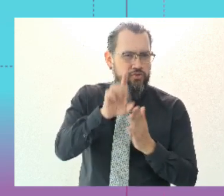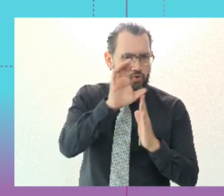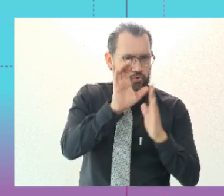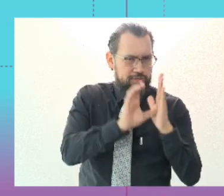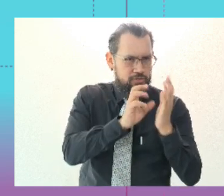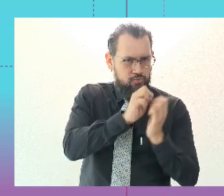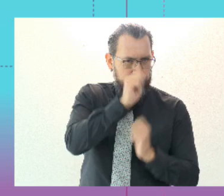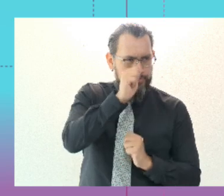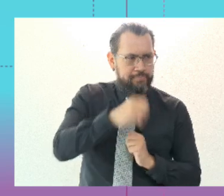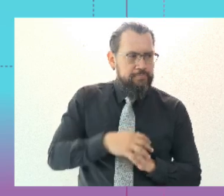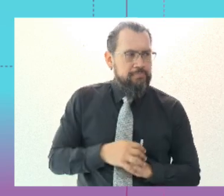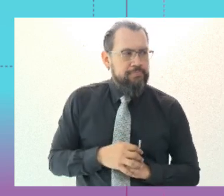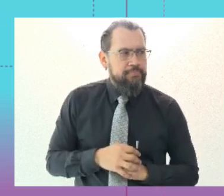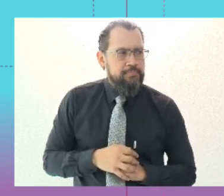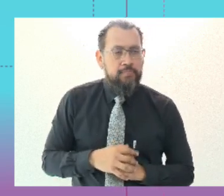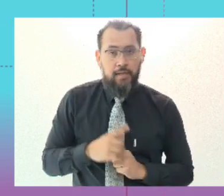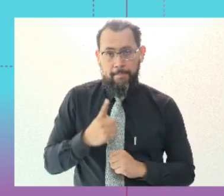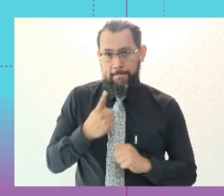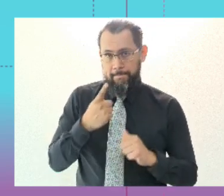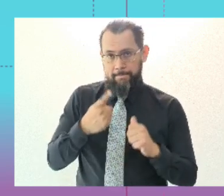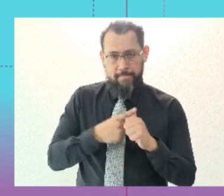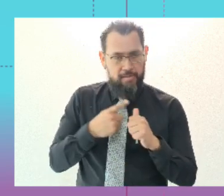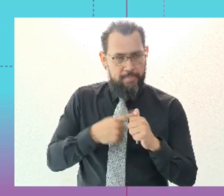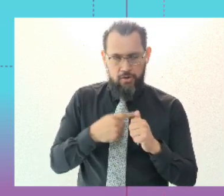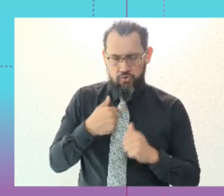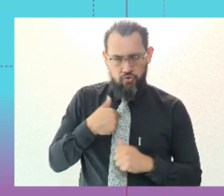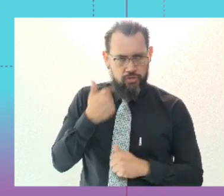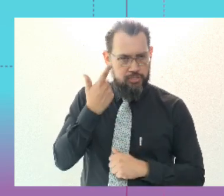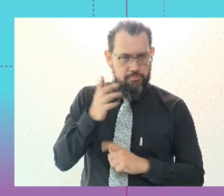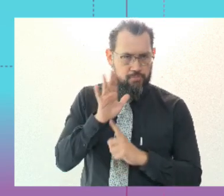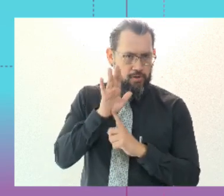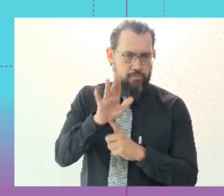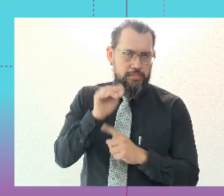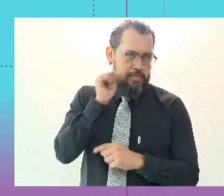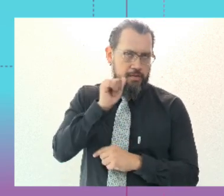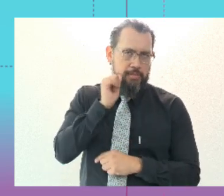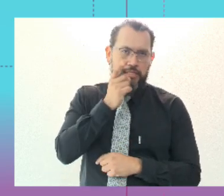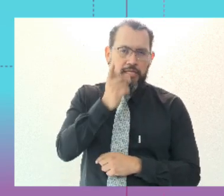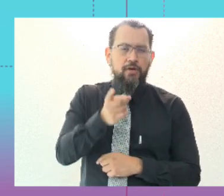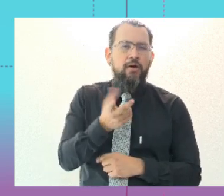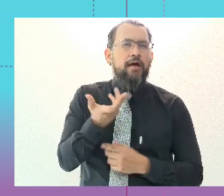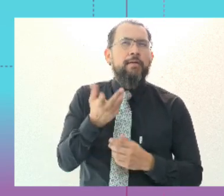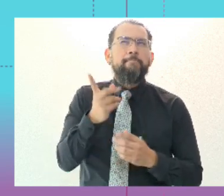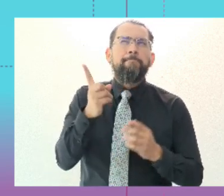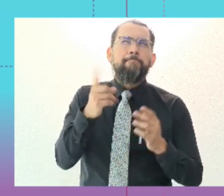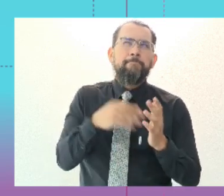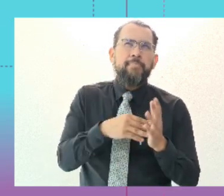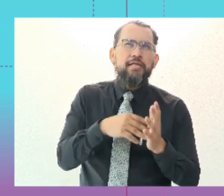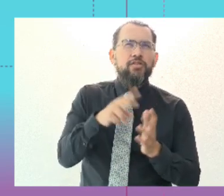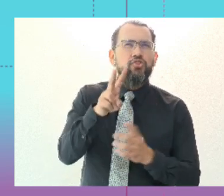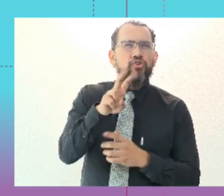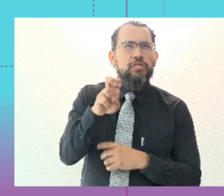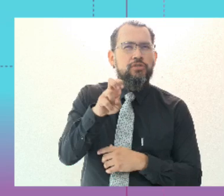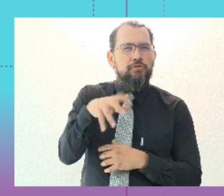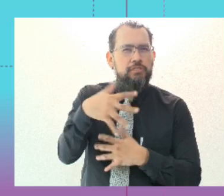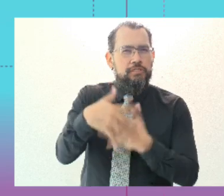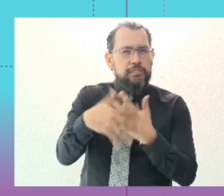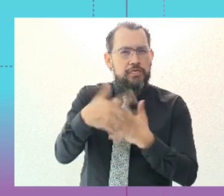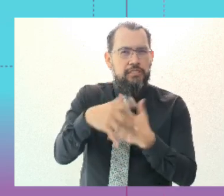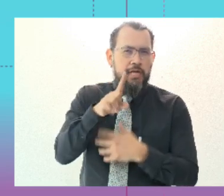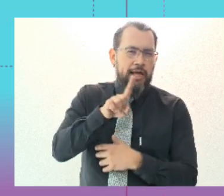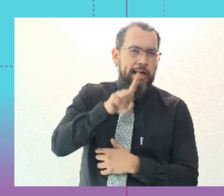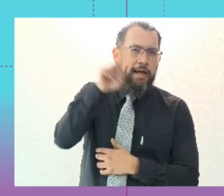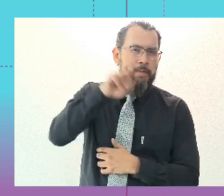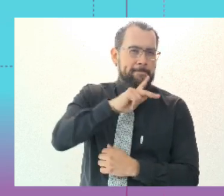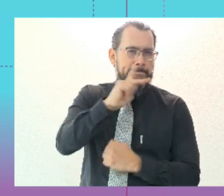constitucional. El primer hecho que yo siempre saco a colación, estamos hablando del año 1215 en